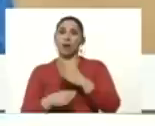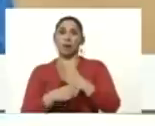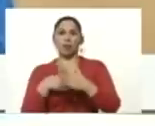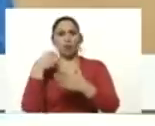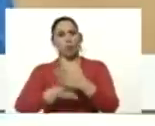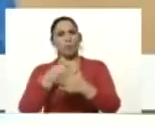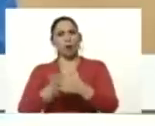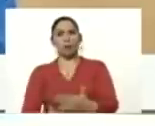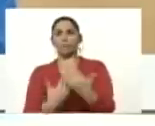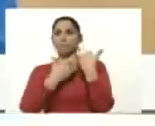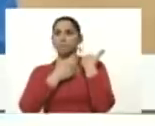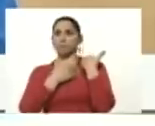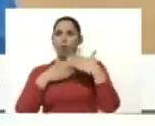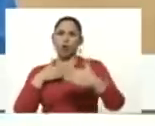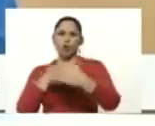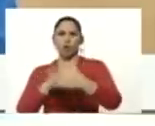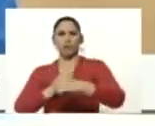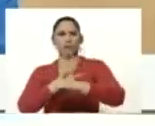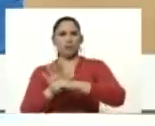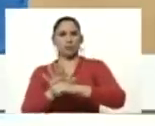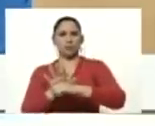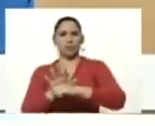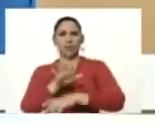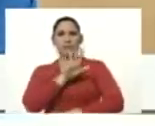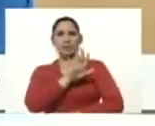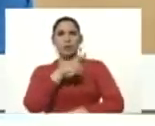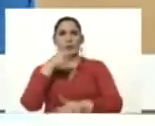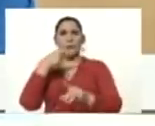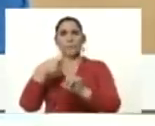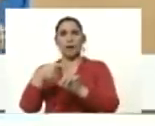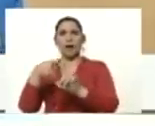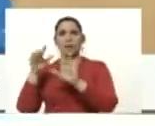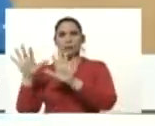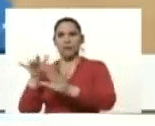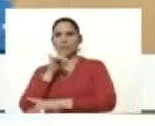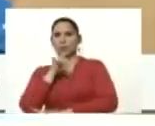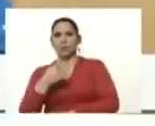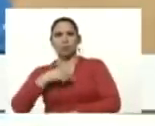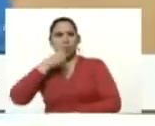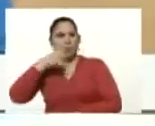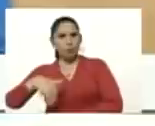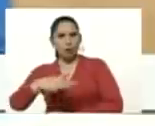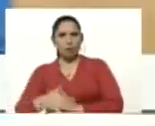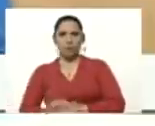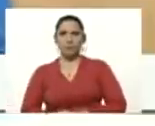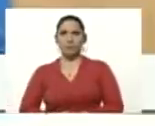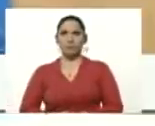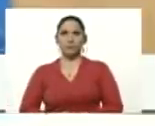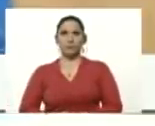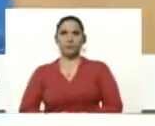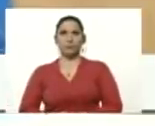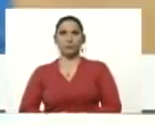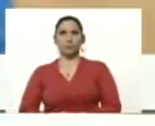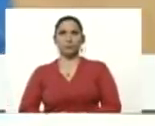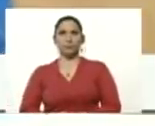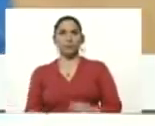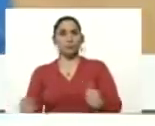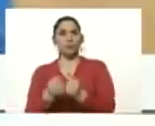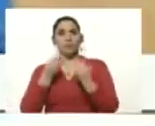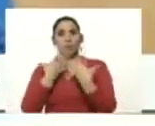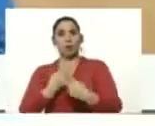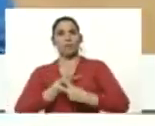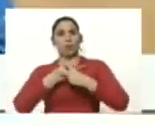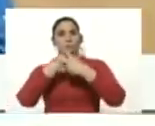combate contra el COVID, el 5+10. Informemos a nuestro pueblo y con la buena